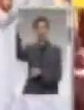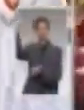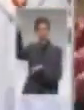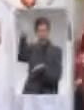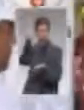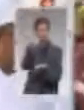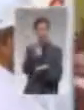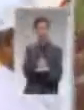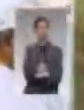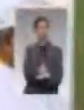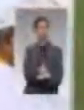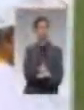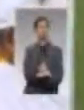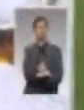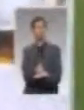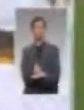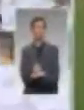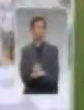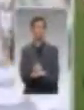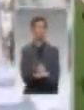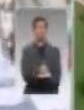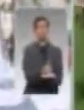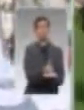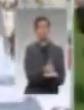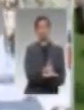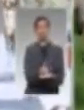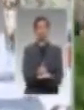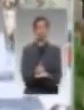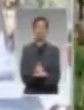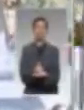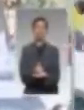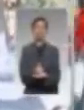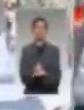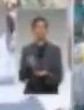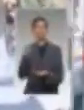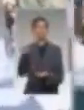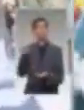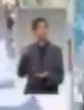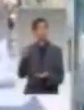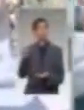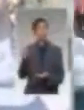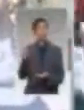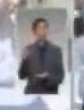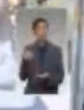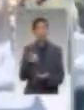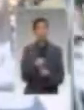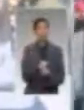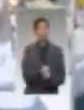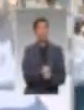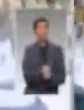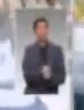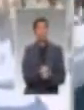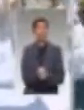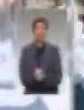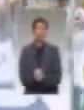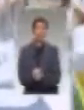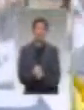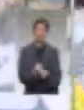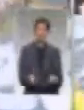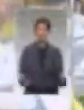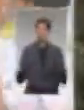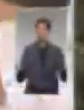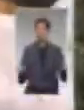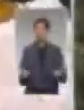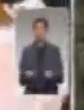otro templo es la iglesia entera. Vamos a revisar, Padre, lo invito también a todas las personas que nos están viendo a esta hora,